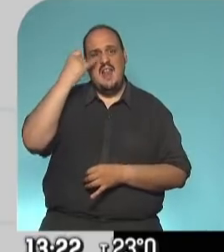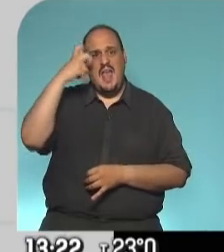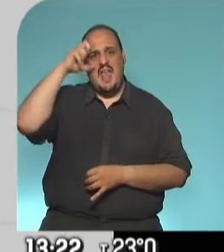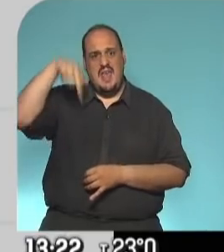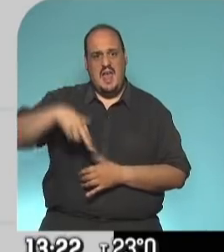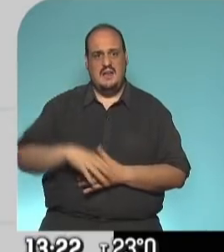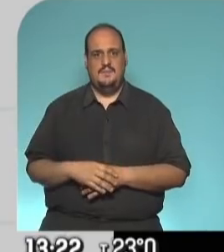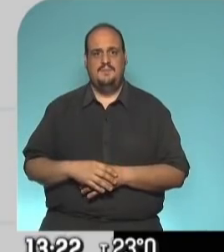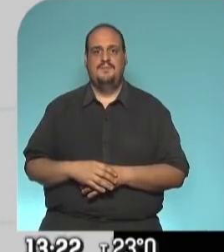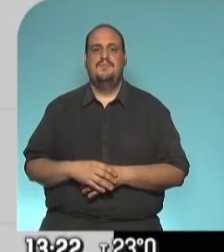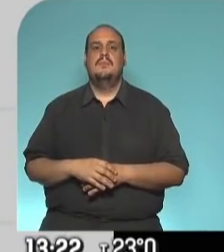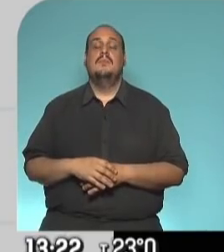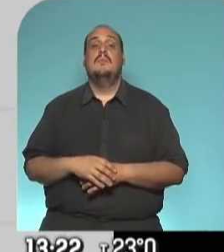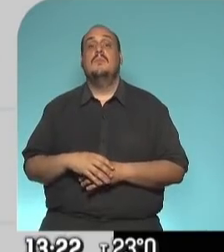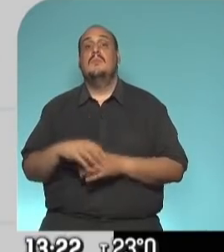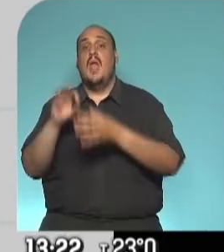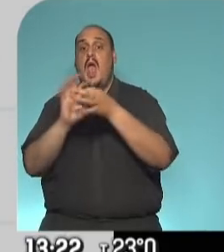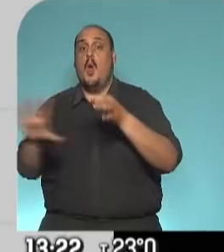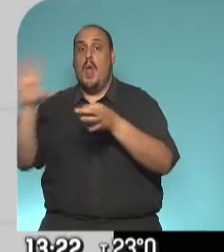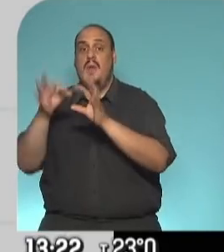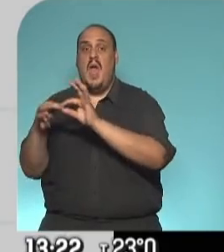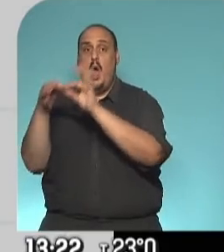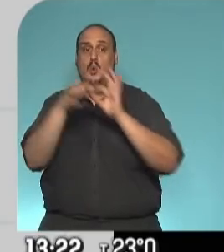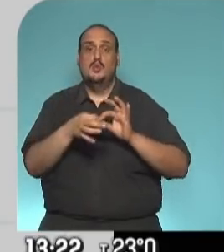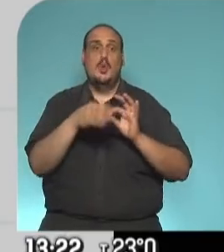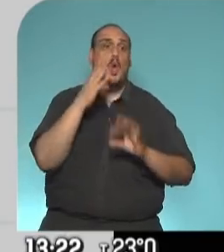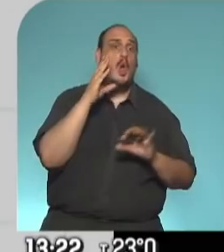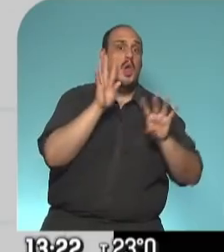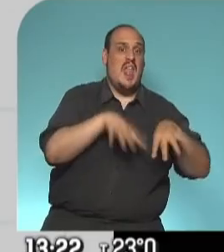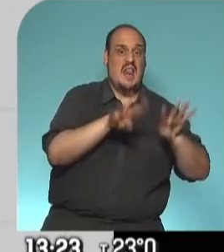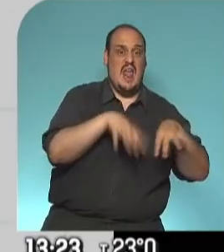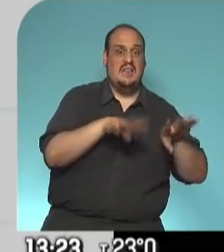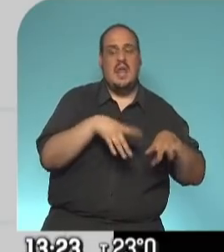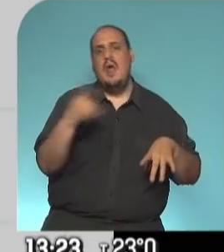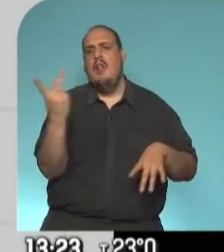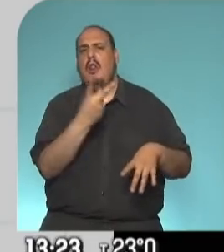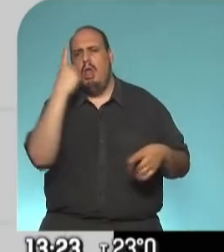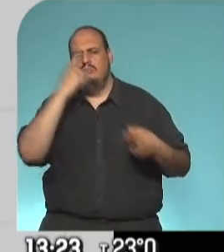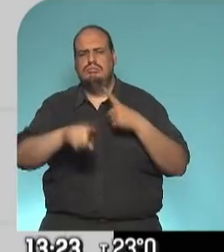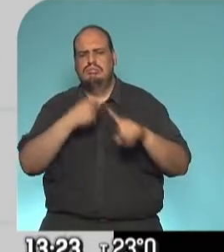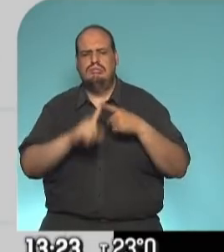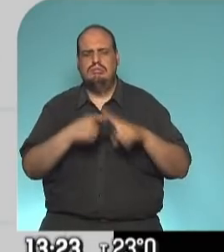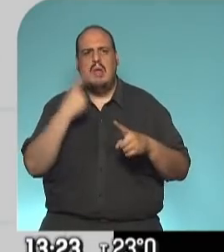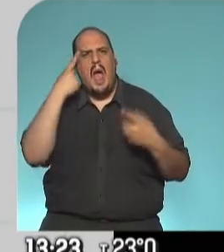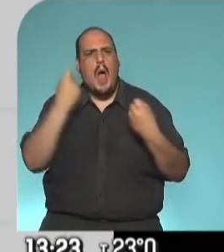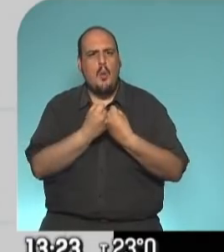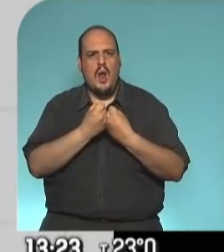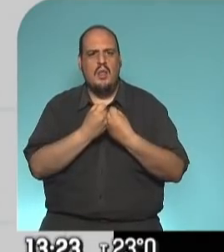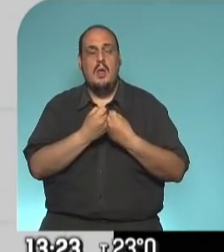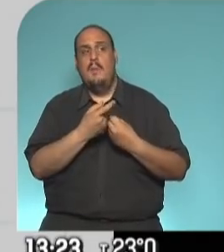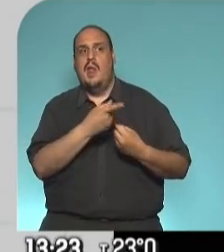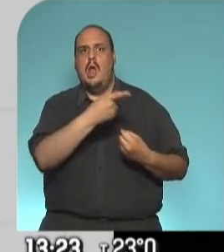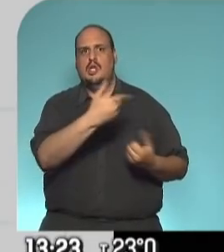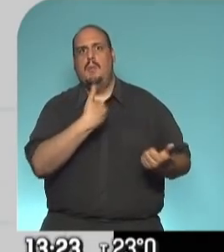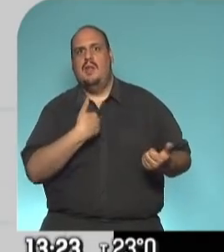Conversaciones Unión Europea-Reino Unido, dice, la Unión Europea continúa trabajando en pos de un acuerdo, pero no a cualquier precio. Tal como estaba